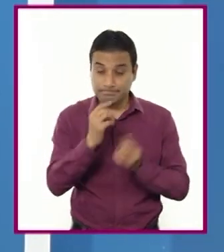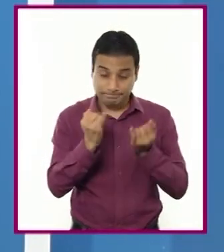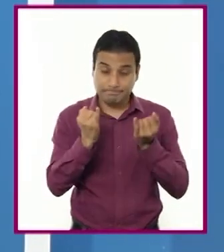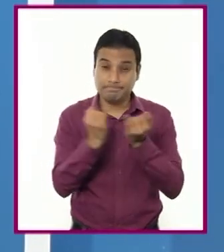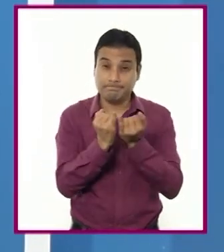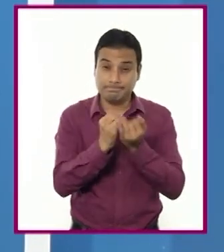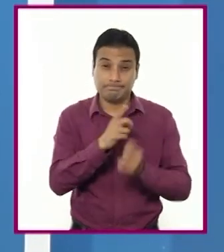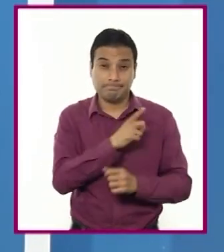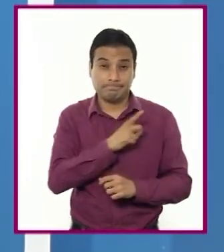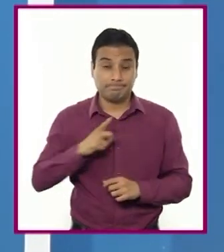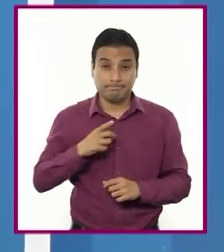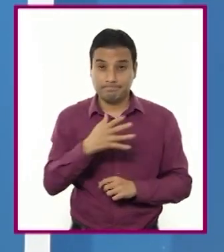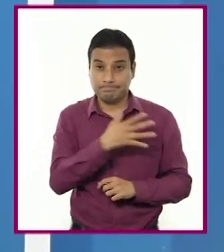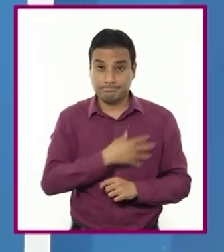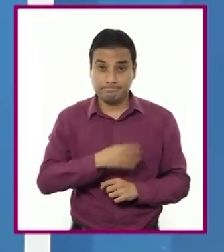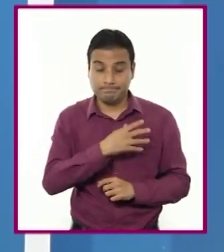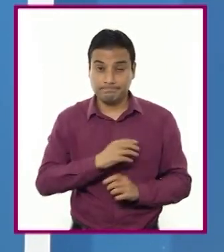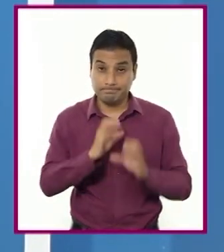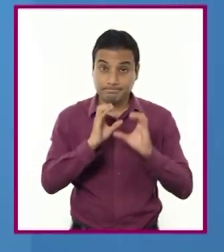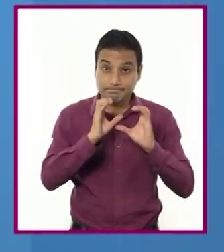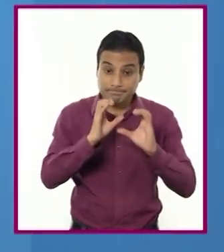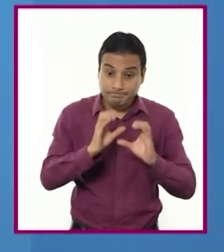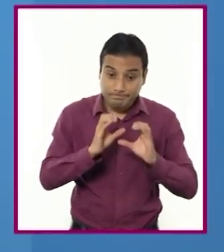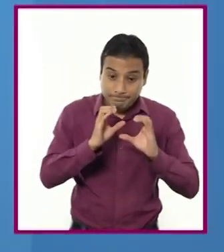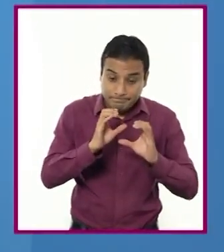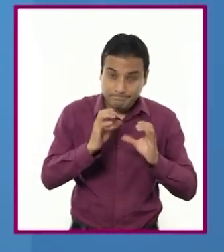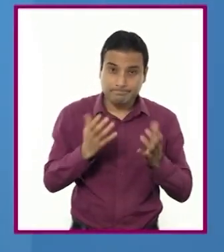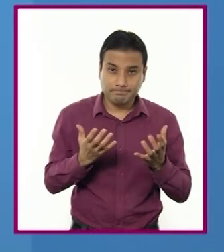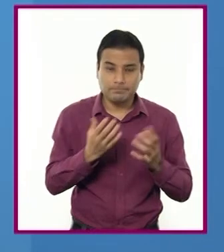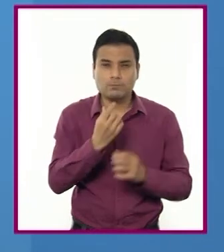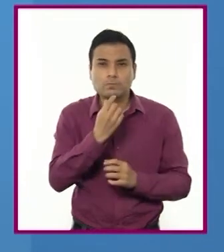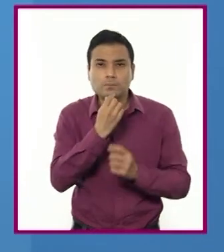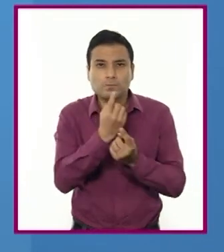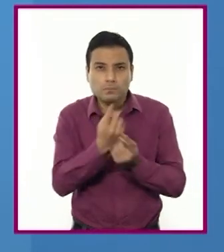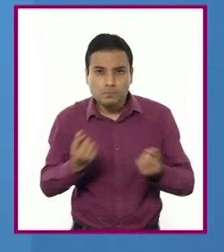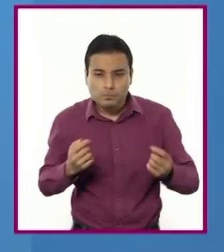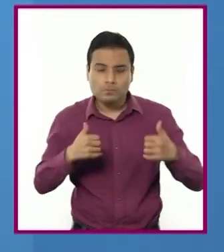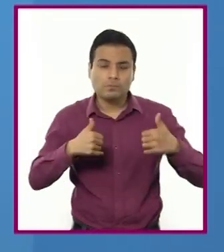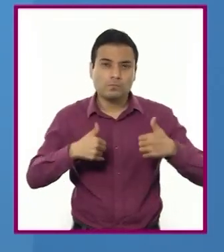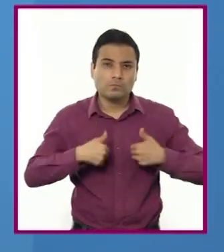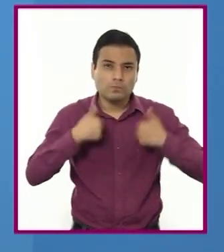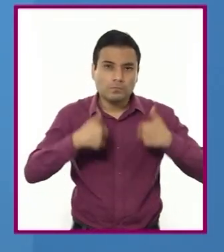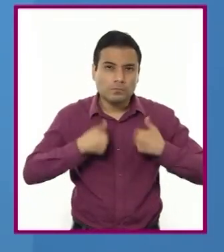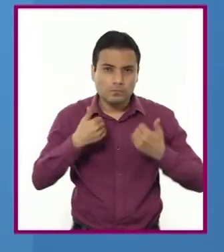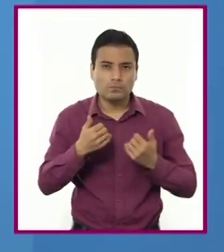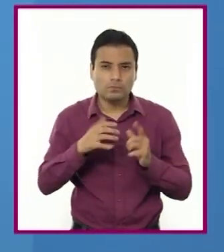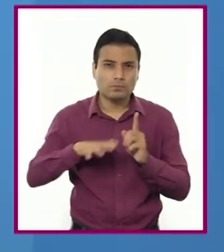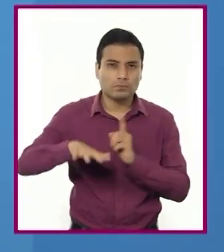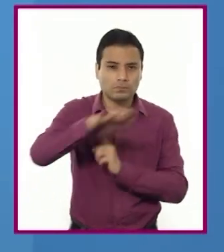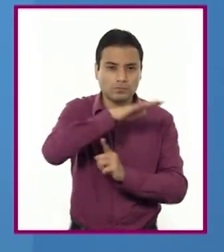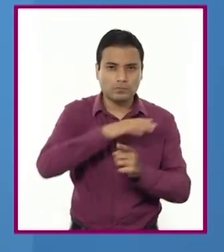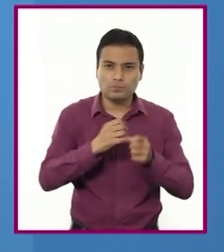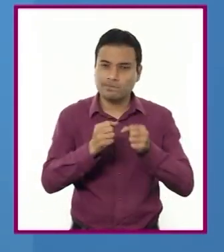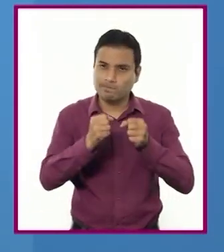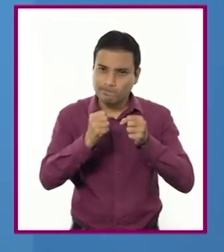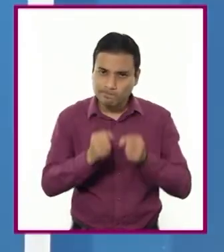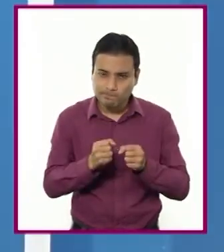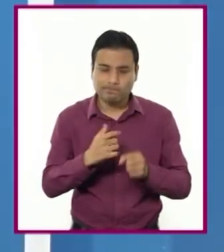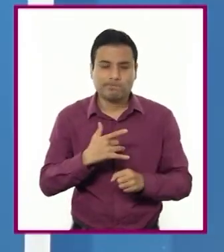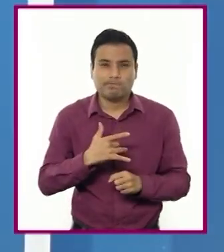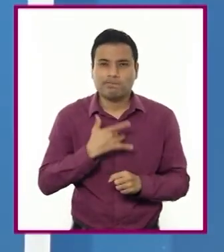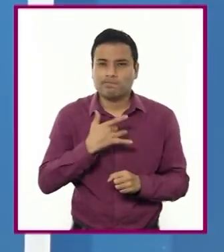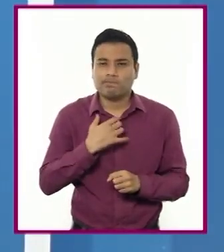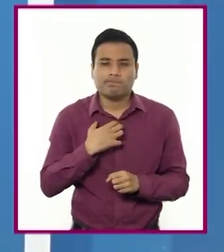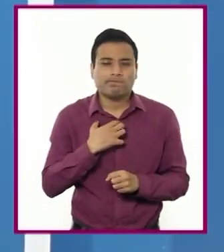de cuidar, velar y proveer a niñas, niños y adolescentes de un entorno seguro y satisfactorio que les